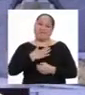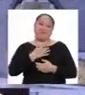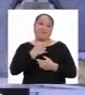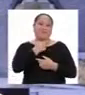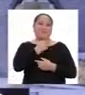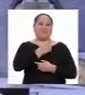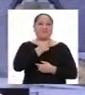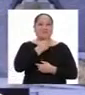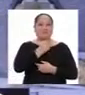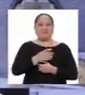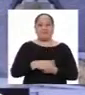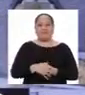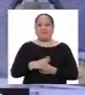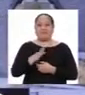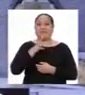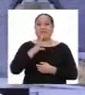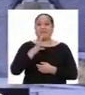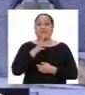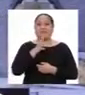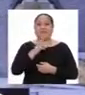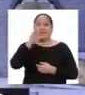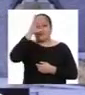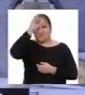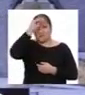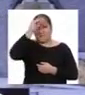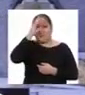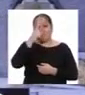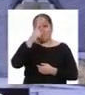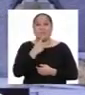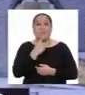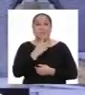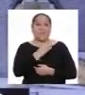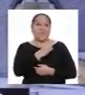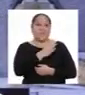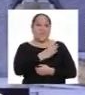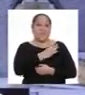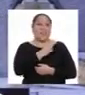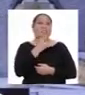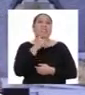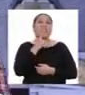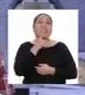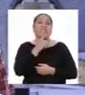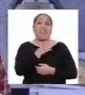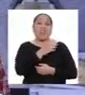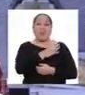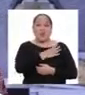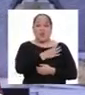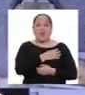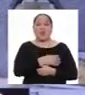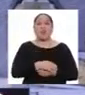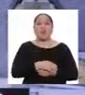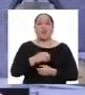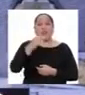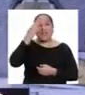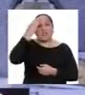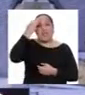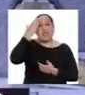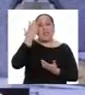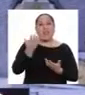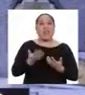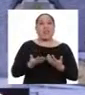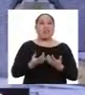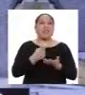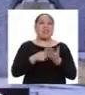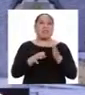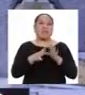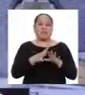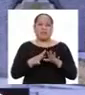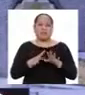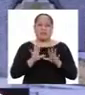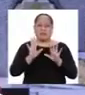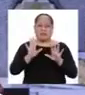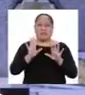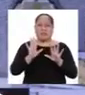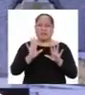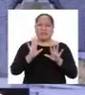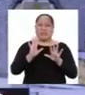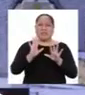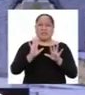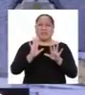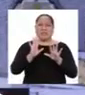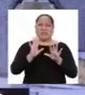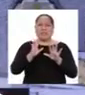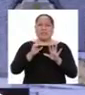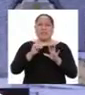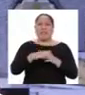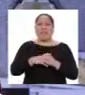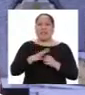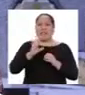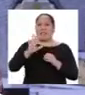hablar con las chicas y los chicos de segundo y saber en qué están. Te dejo porque de tanto hablar de comida ya me dio hambre. Me voy a preparar